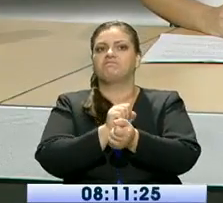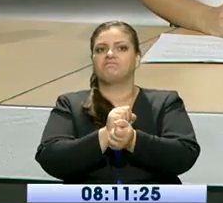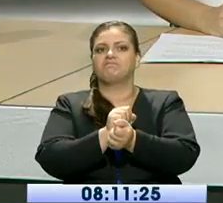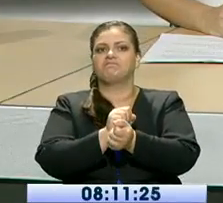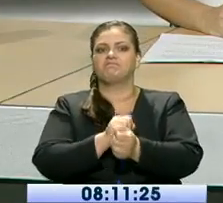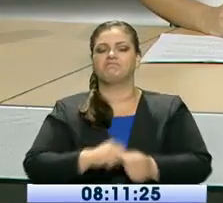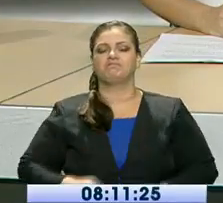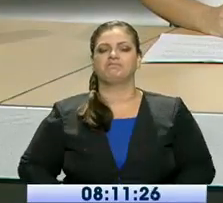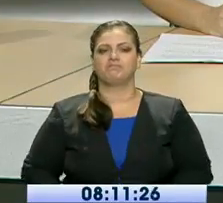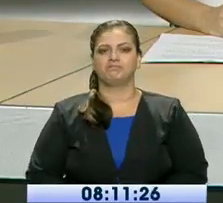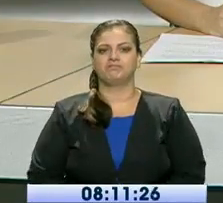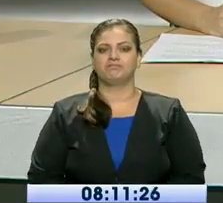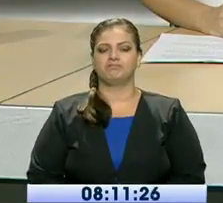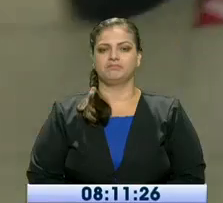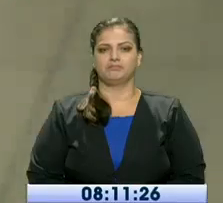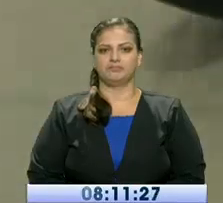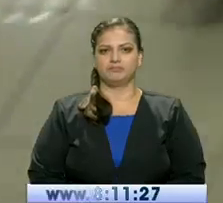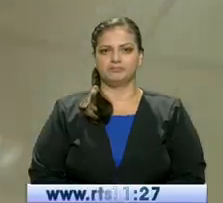droga.